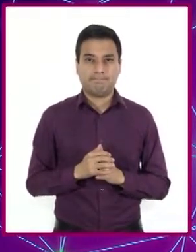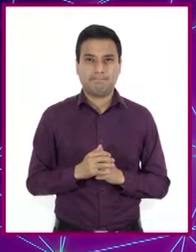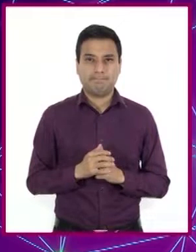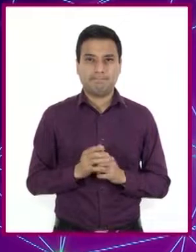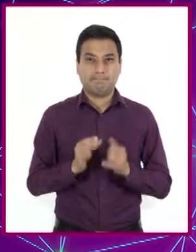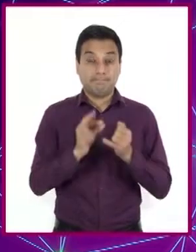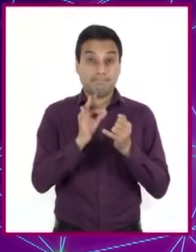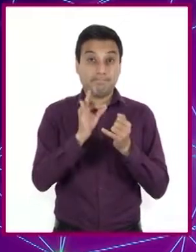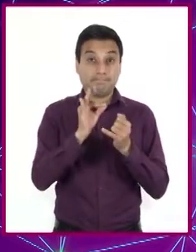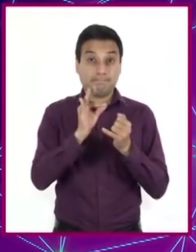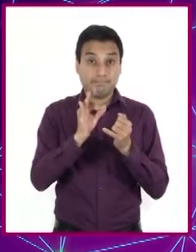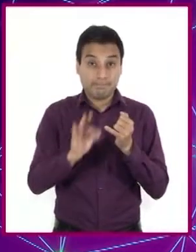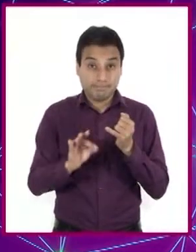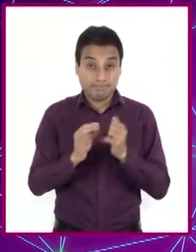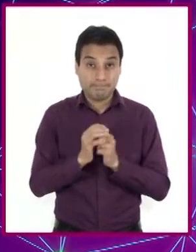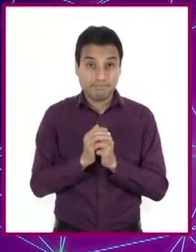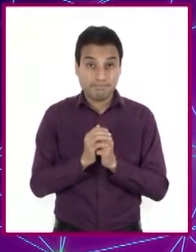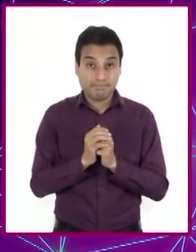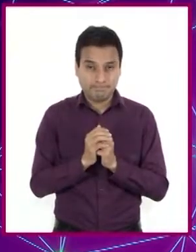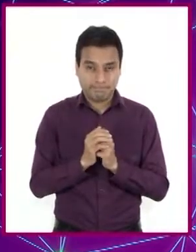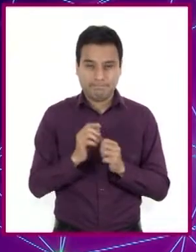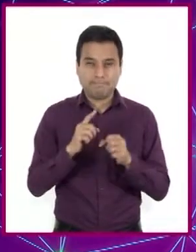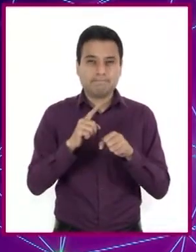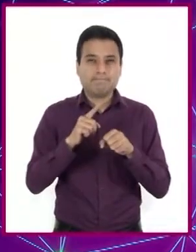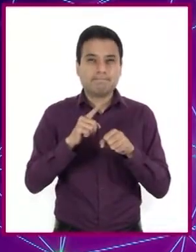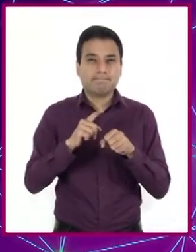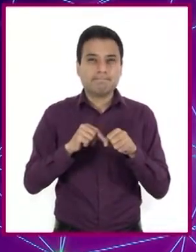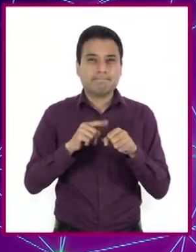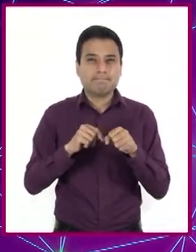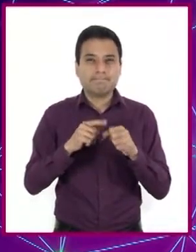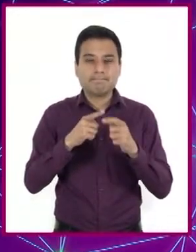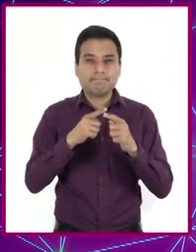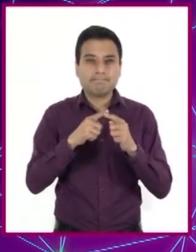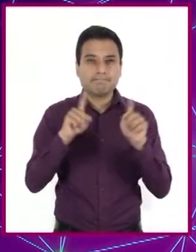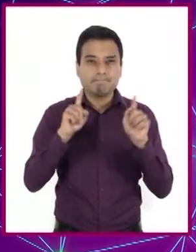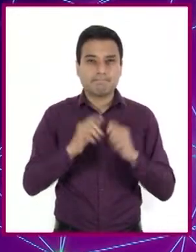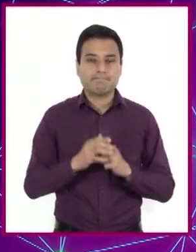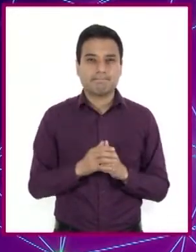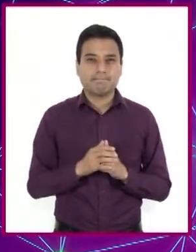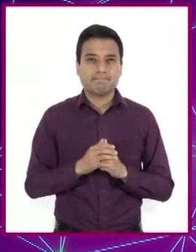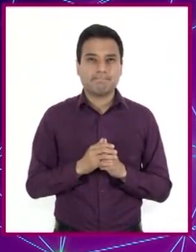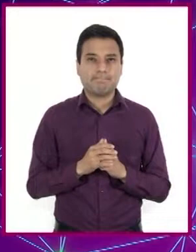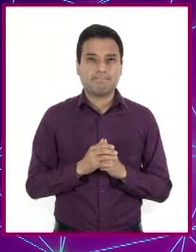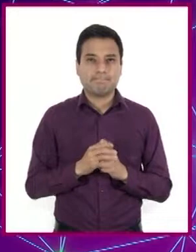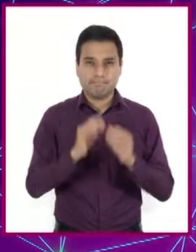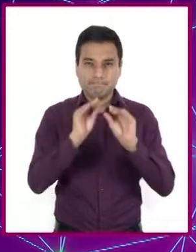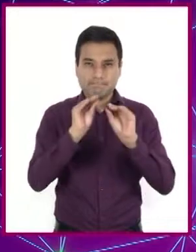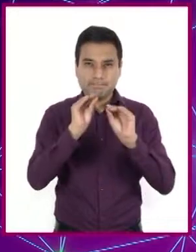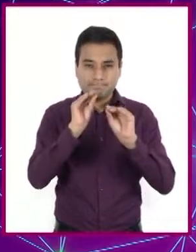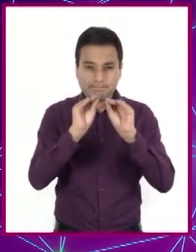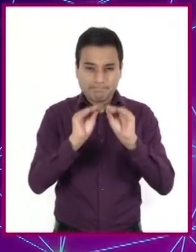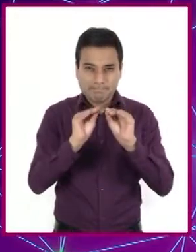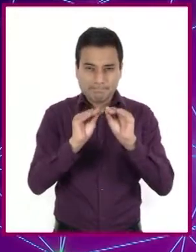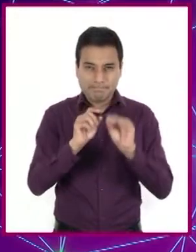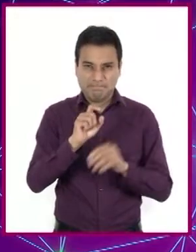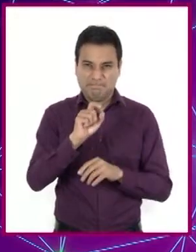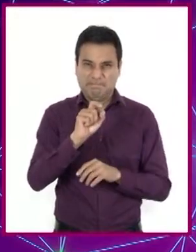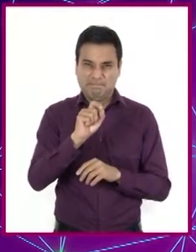último, se ubica con un color diferente la media aritmética, la cual para ambos casos es